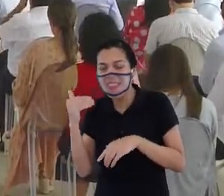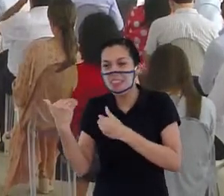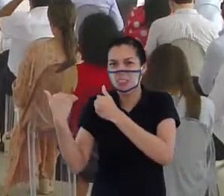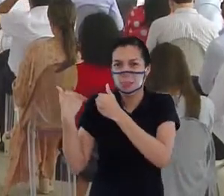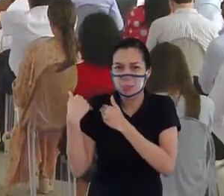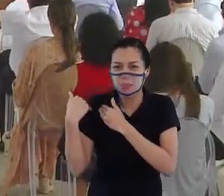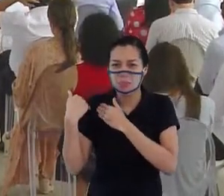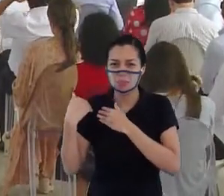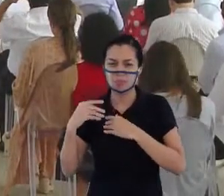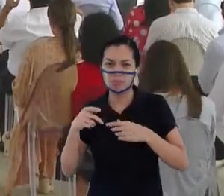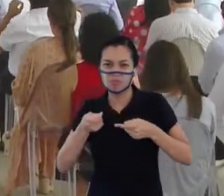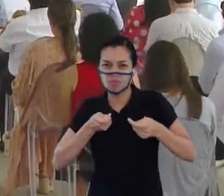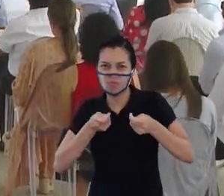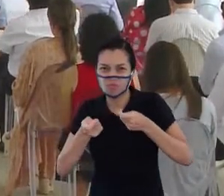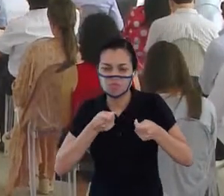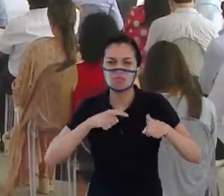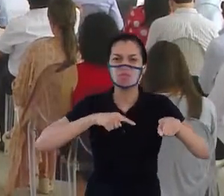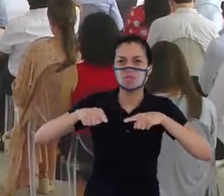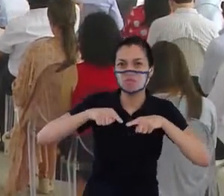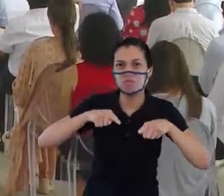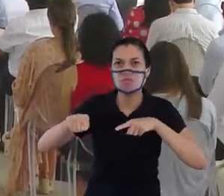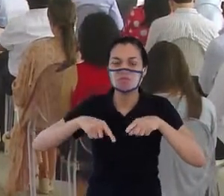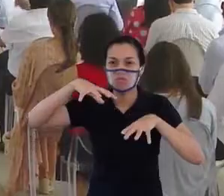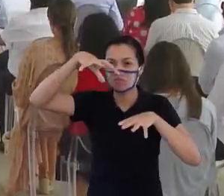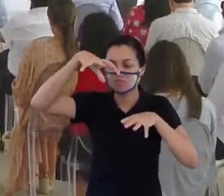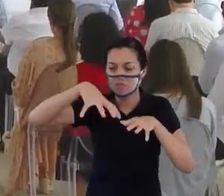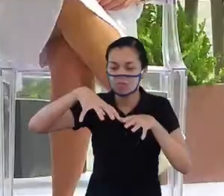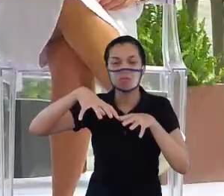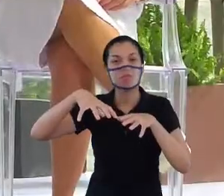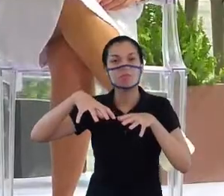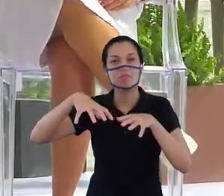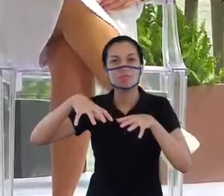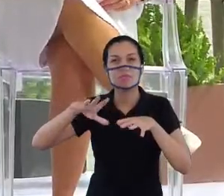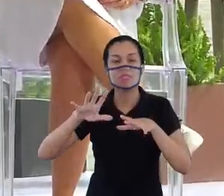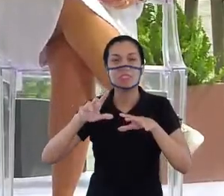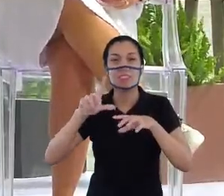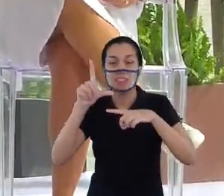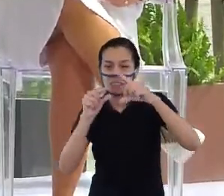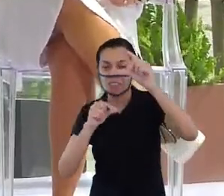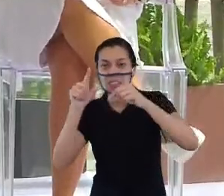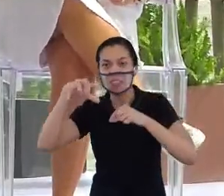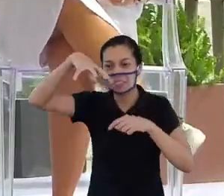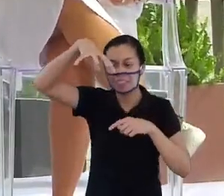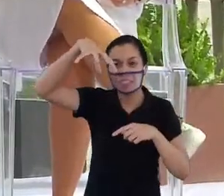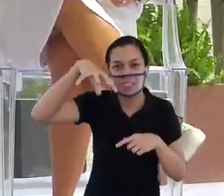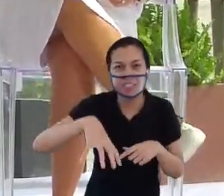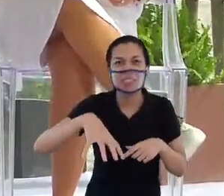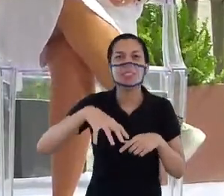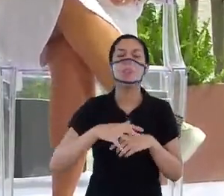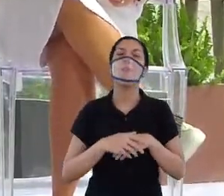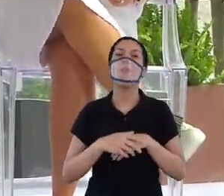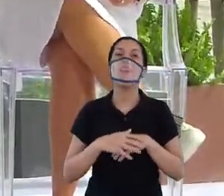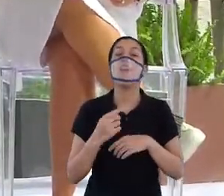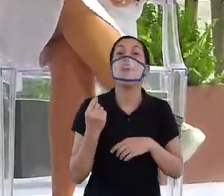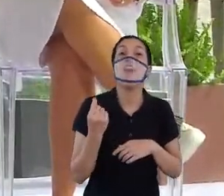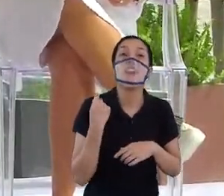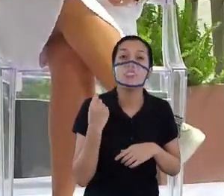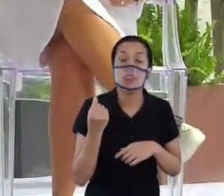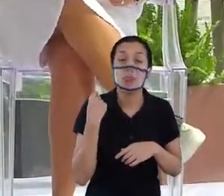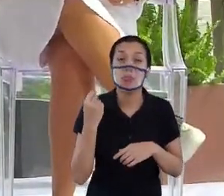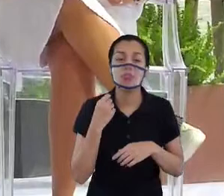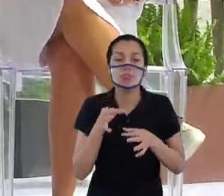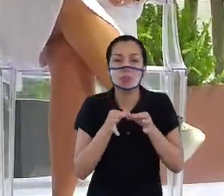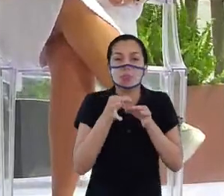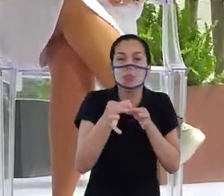gente pueda venir a invertir en el Atlántico. El año pasado se inauguró una empresa en Palmar de Varela, la mejor inversión industrial